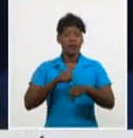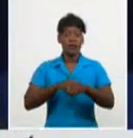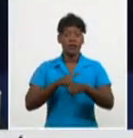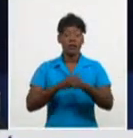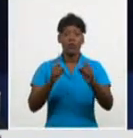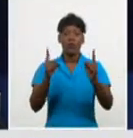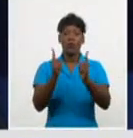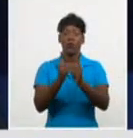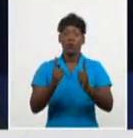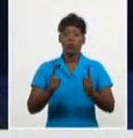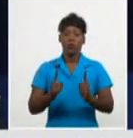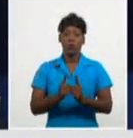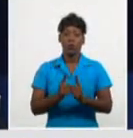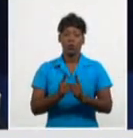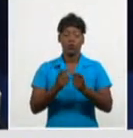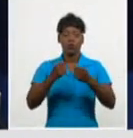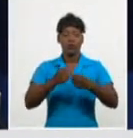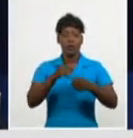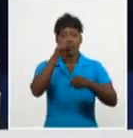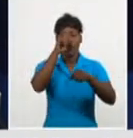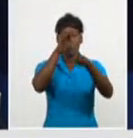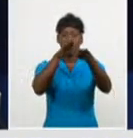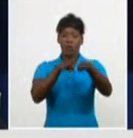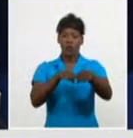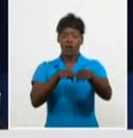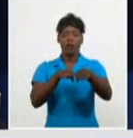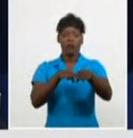de estadía en el hospital y